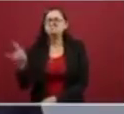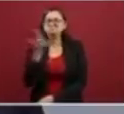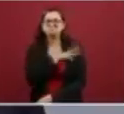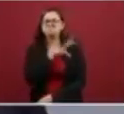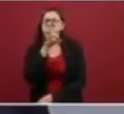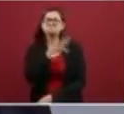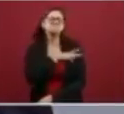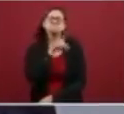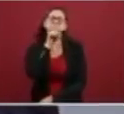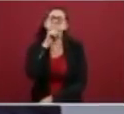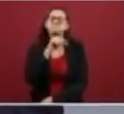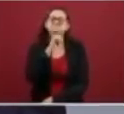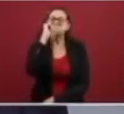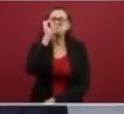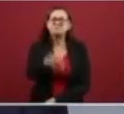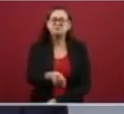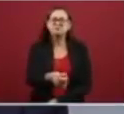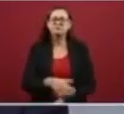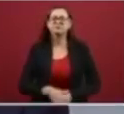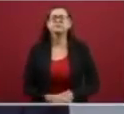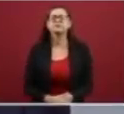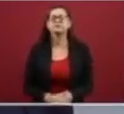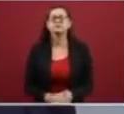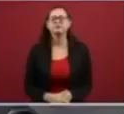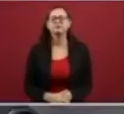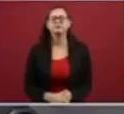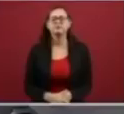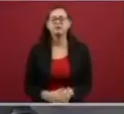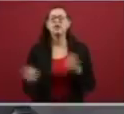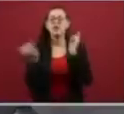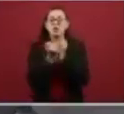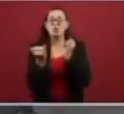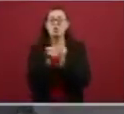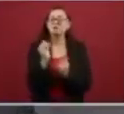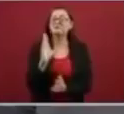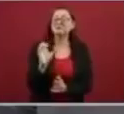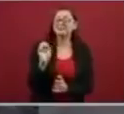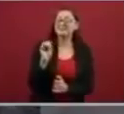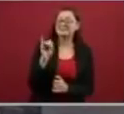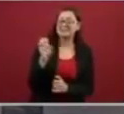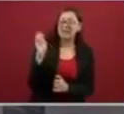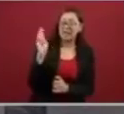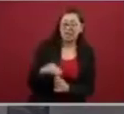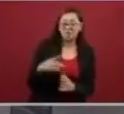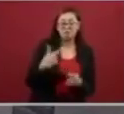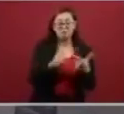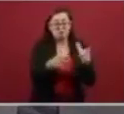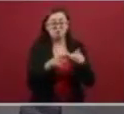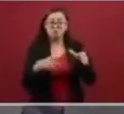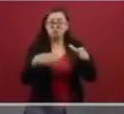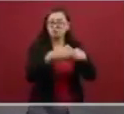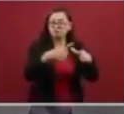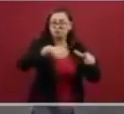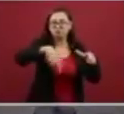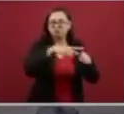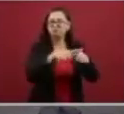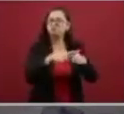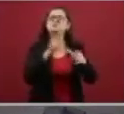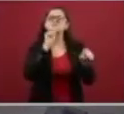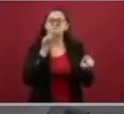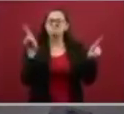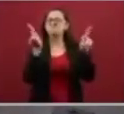También dejó de existir el CISEN y los opositores a